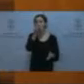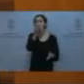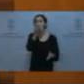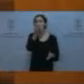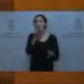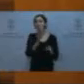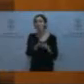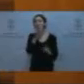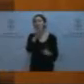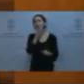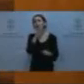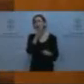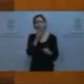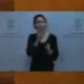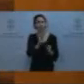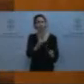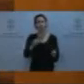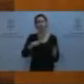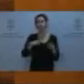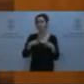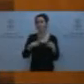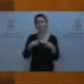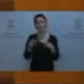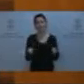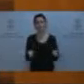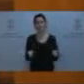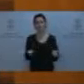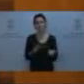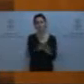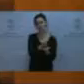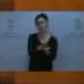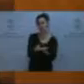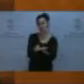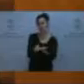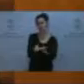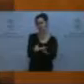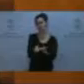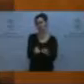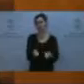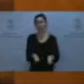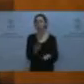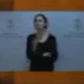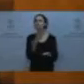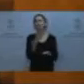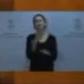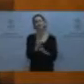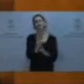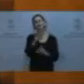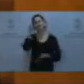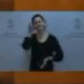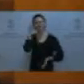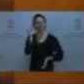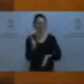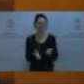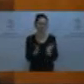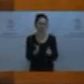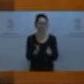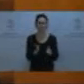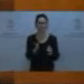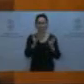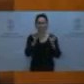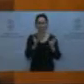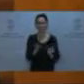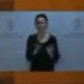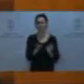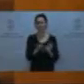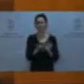nace claramente con una doble intención. Primero, es demostrar el intervencionismo patológico ligado, pues seguramente a